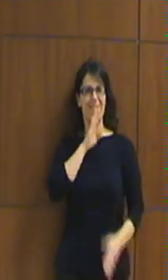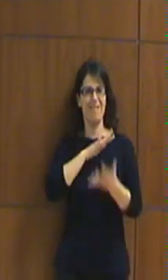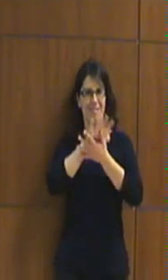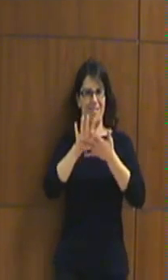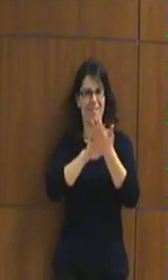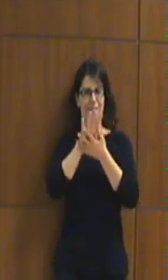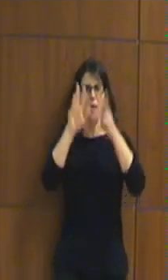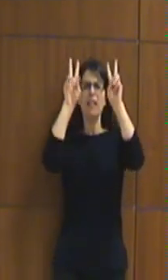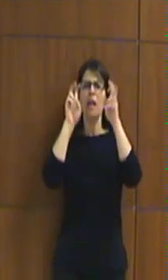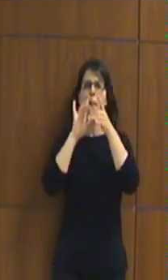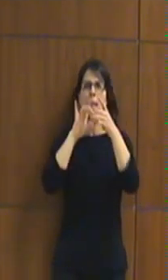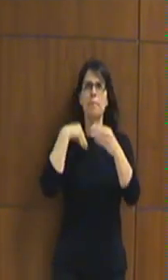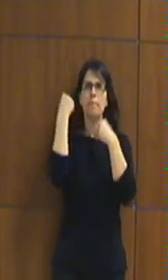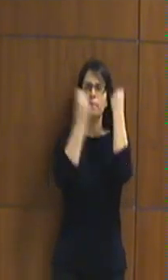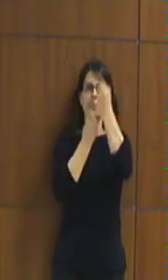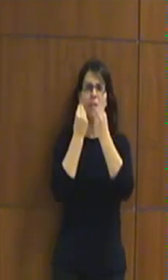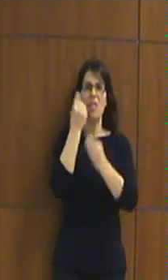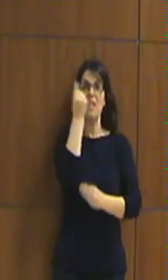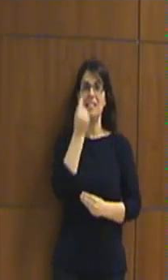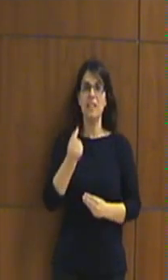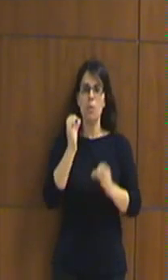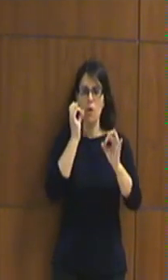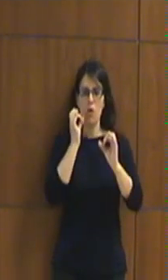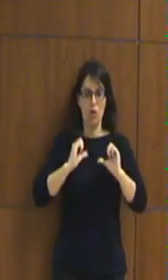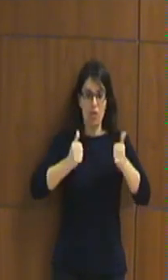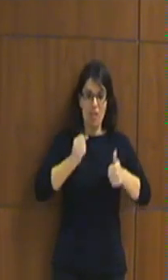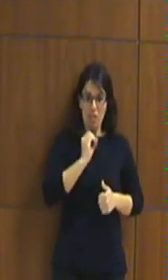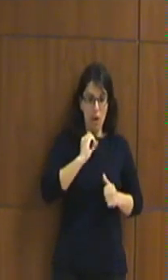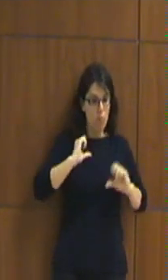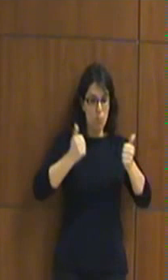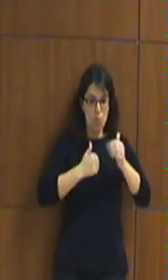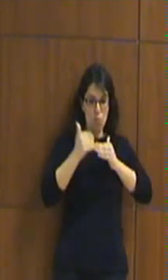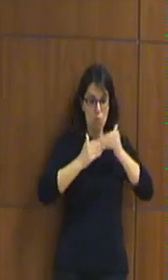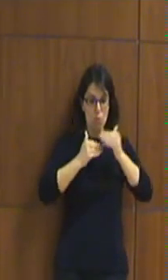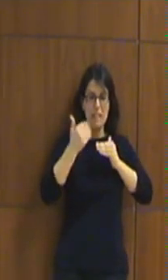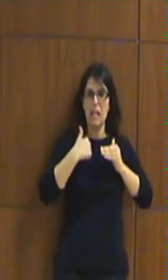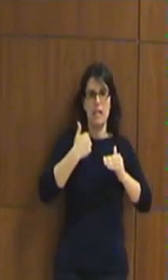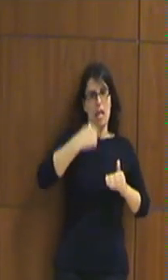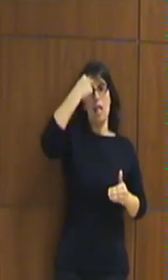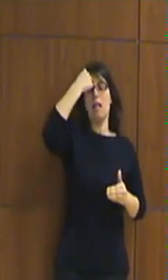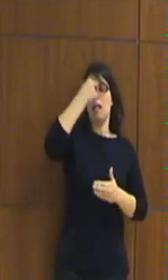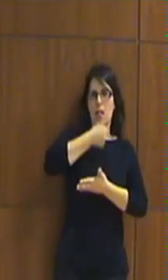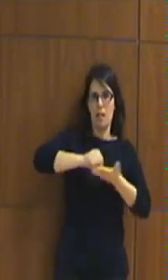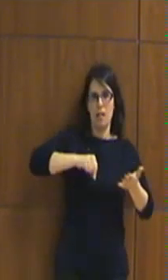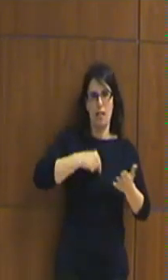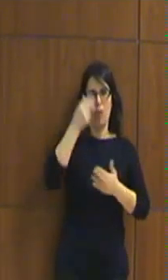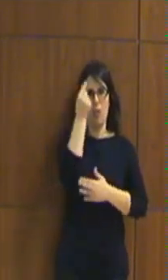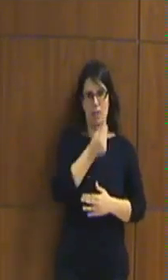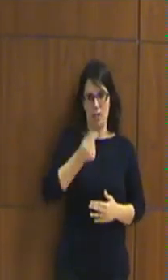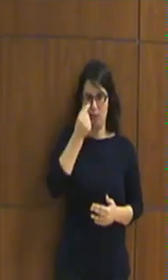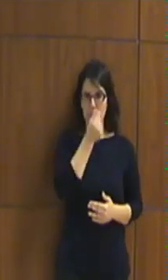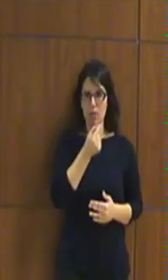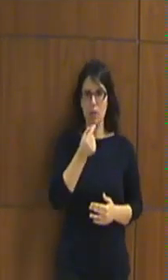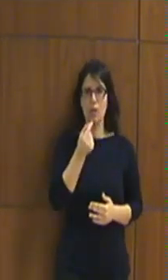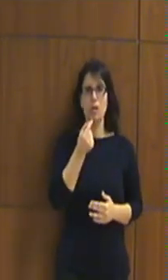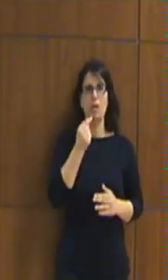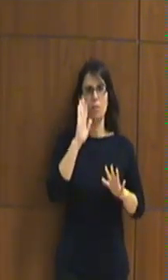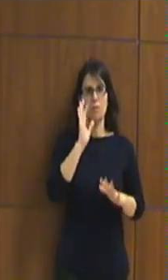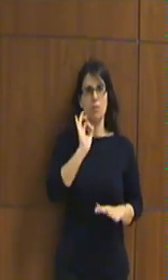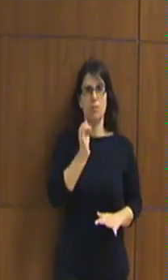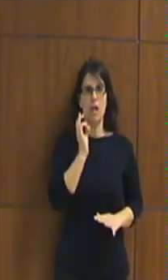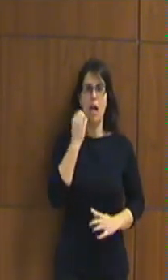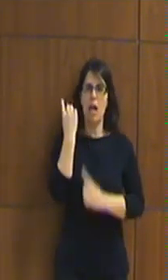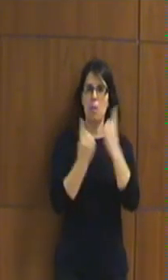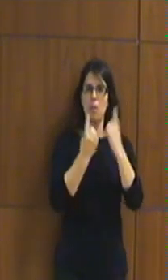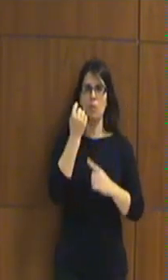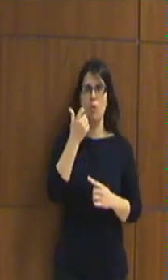tema este de plantearse el diseño desde el origen. Muchas veces, en algunas ocasiones, puede ser necesario cierta creatividad o